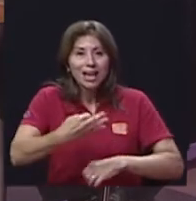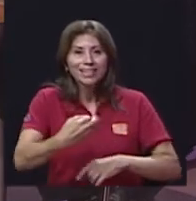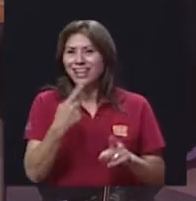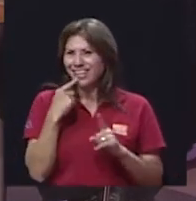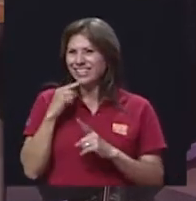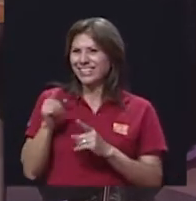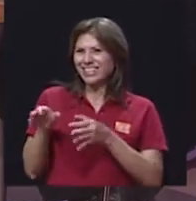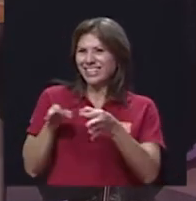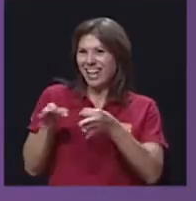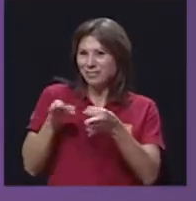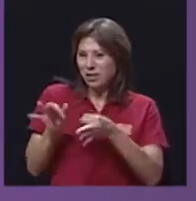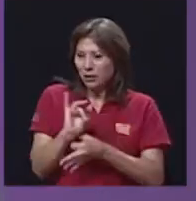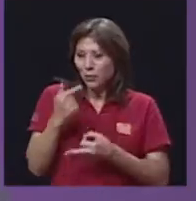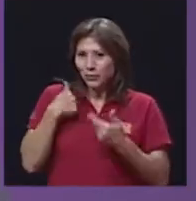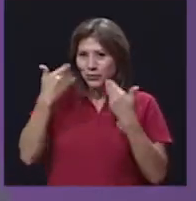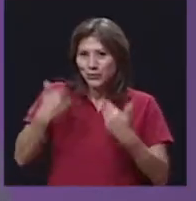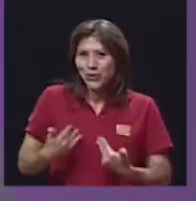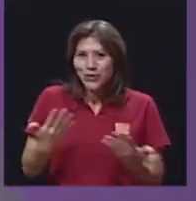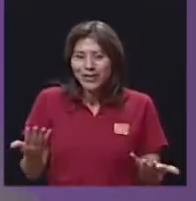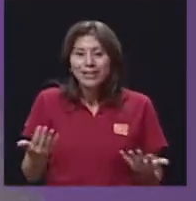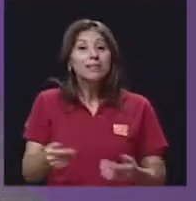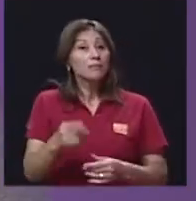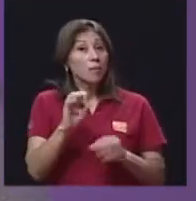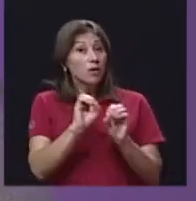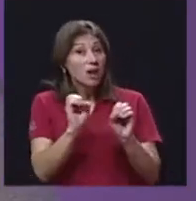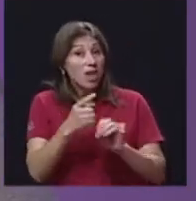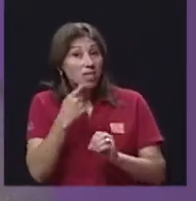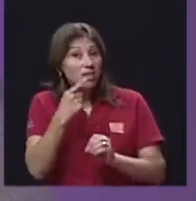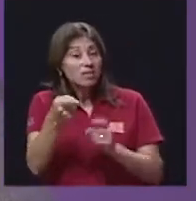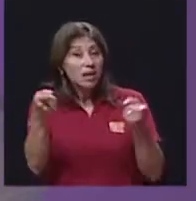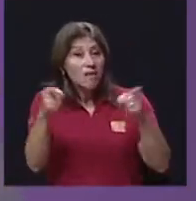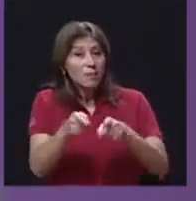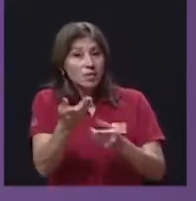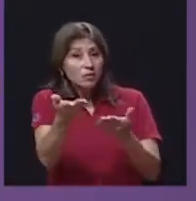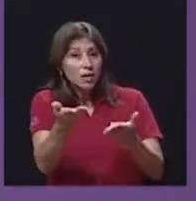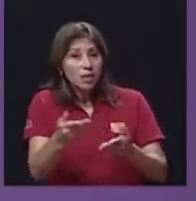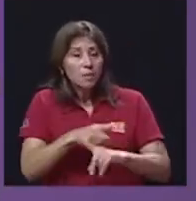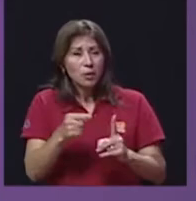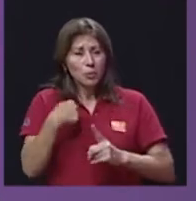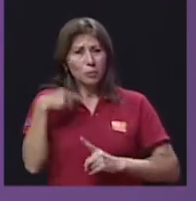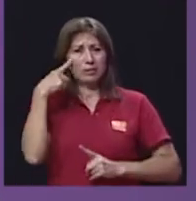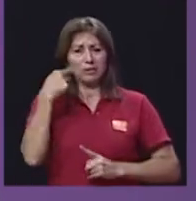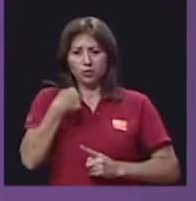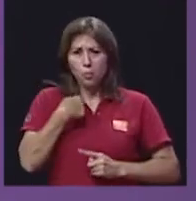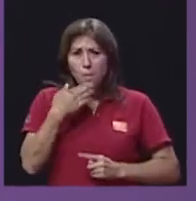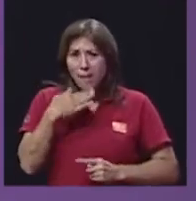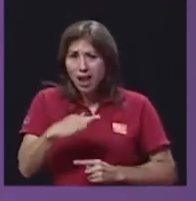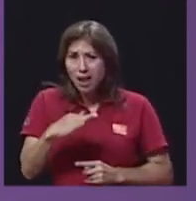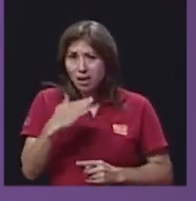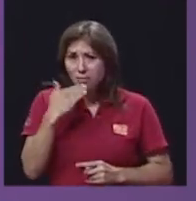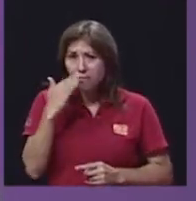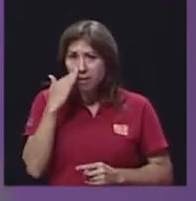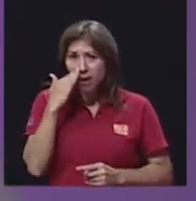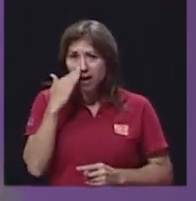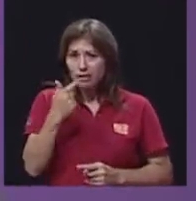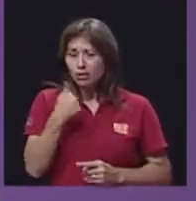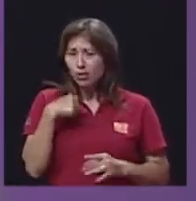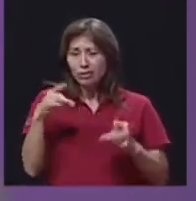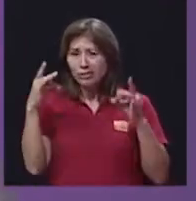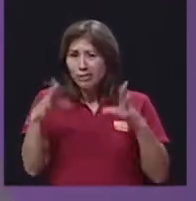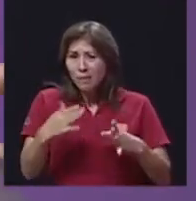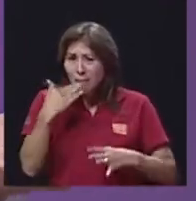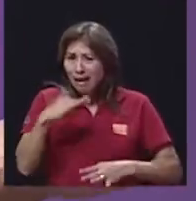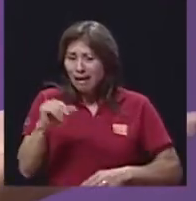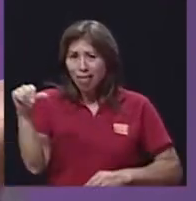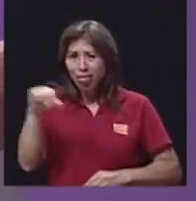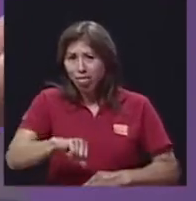nadie te dice que te va a pasar eso y vos decís soy mala mamá soy pésima y algo